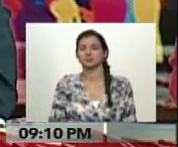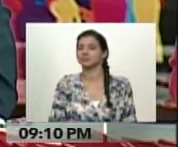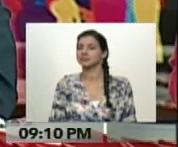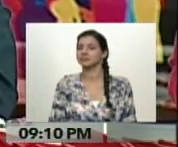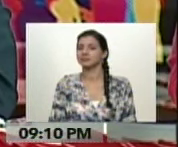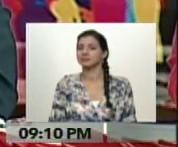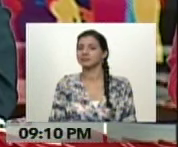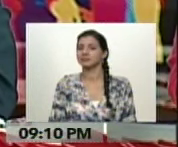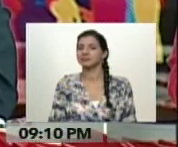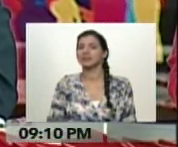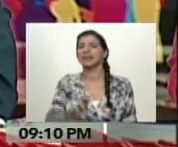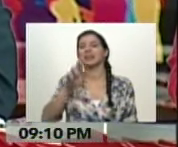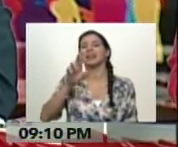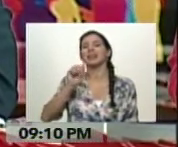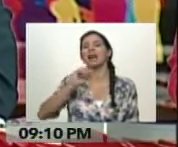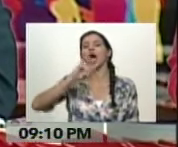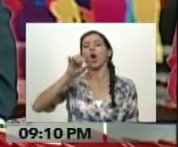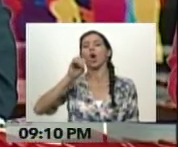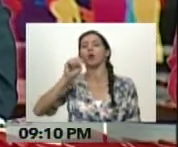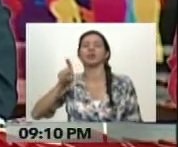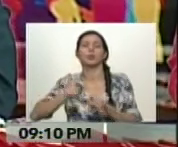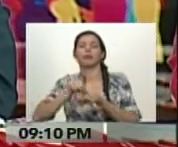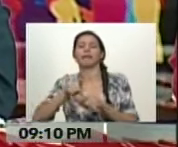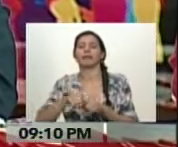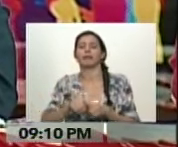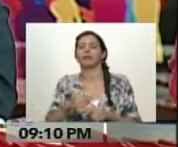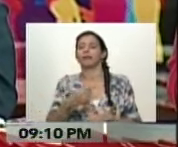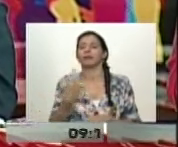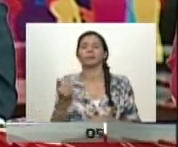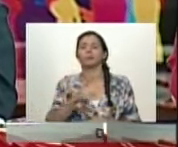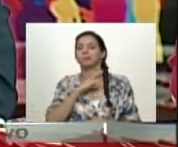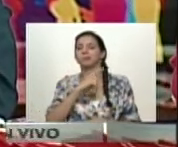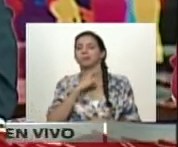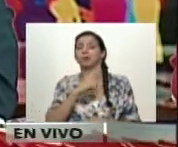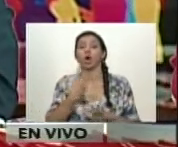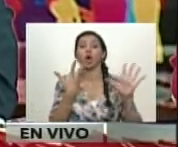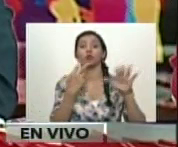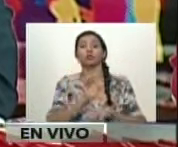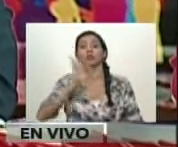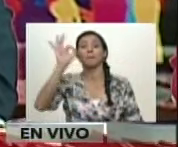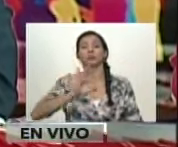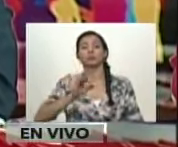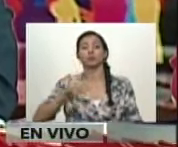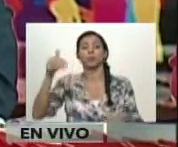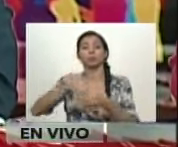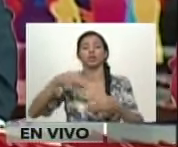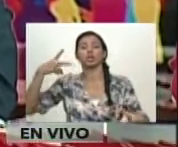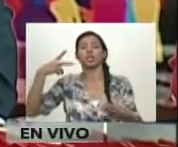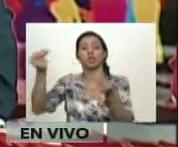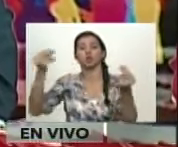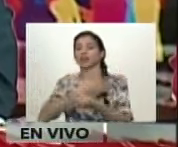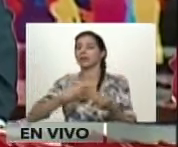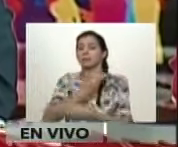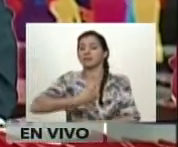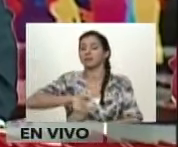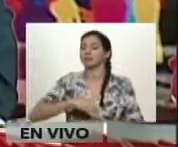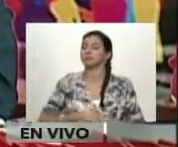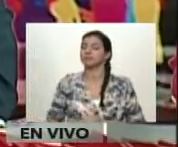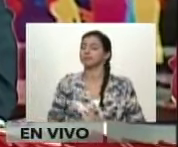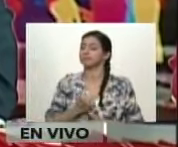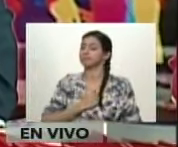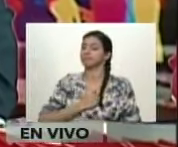está rajado, pues nadie lo quiere apoyar. El 80% de los españoles votó contra él, contra Rajoy. Es un drama, una